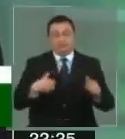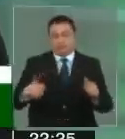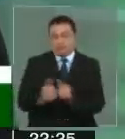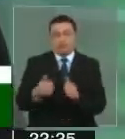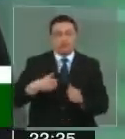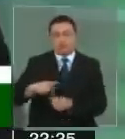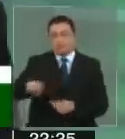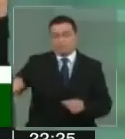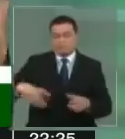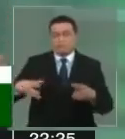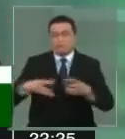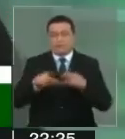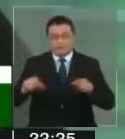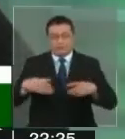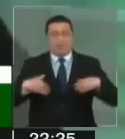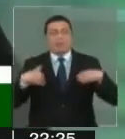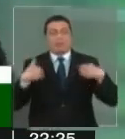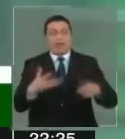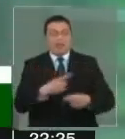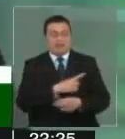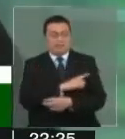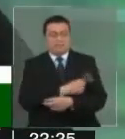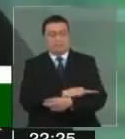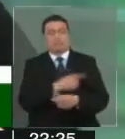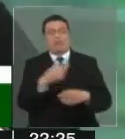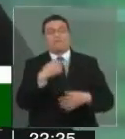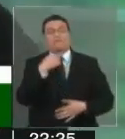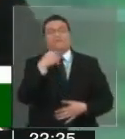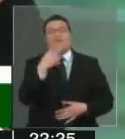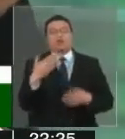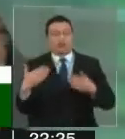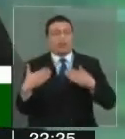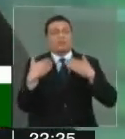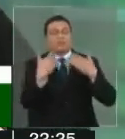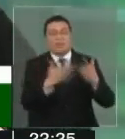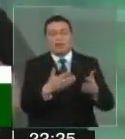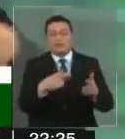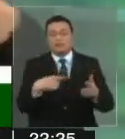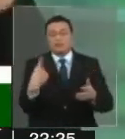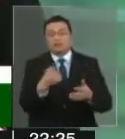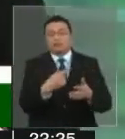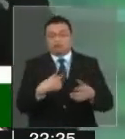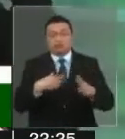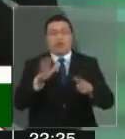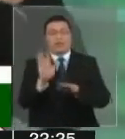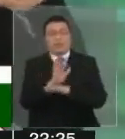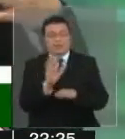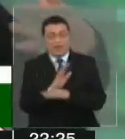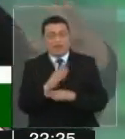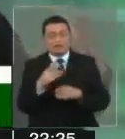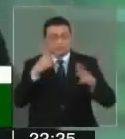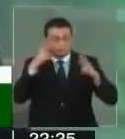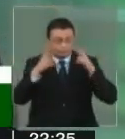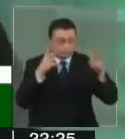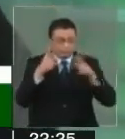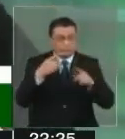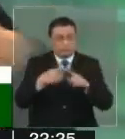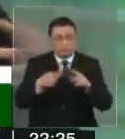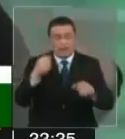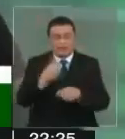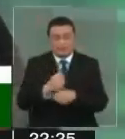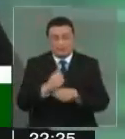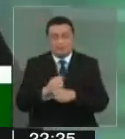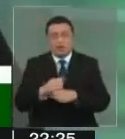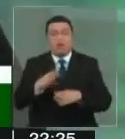él pone su energía y pone su voz a través de nosotros, hacemos obras de teatro, podemos hacer trabajos